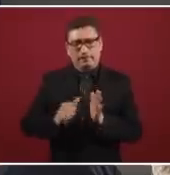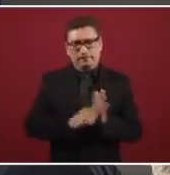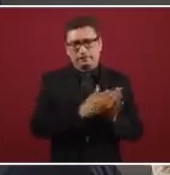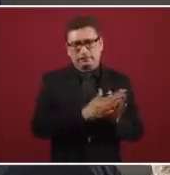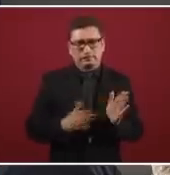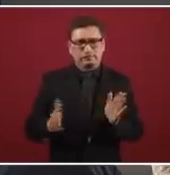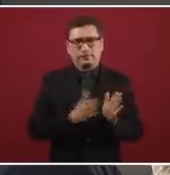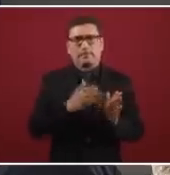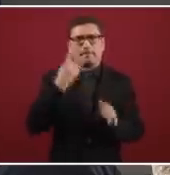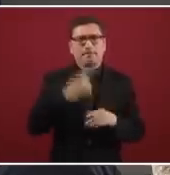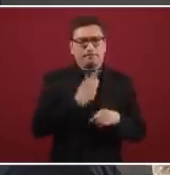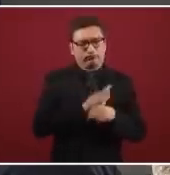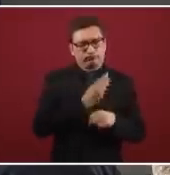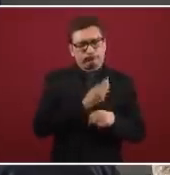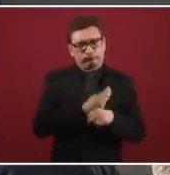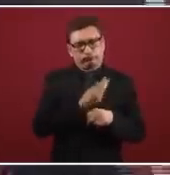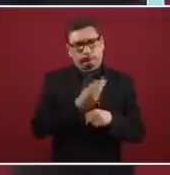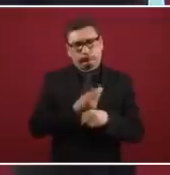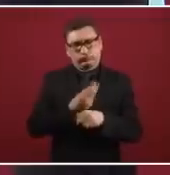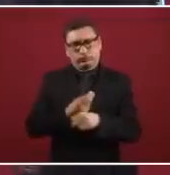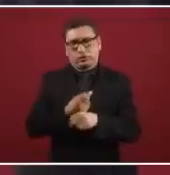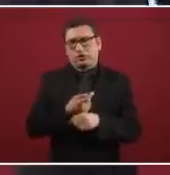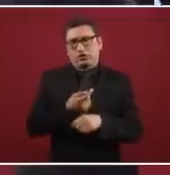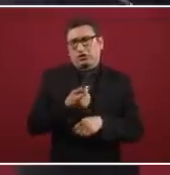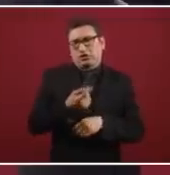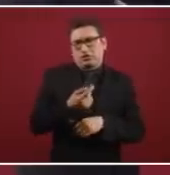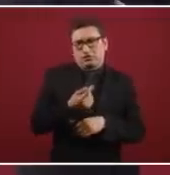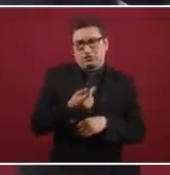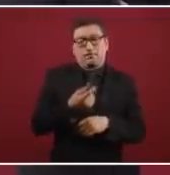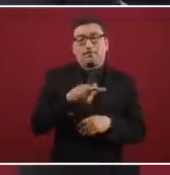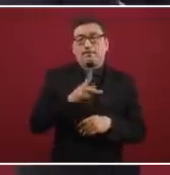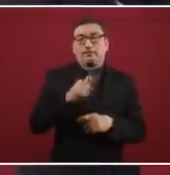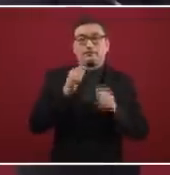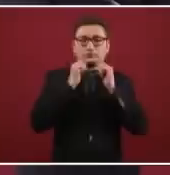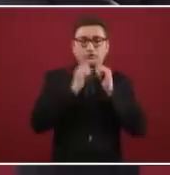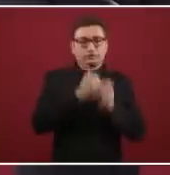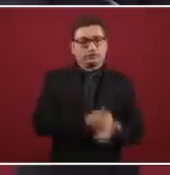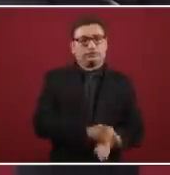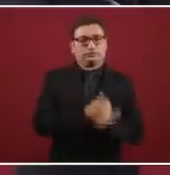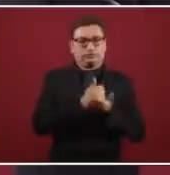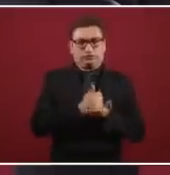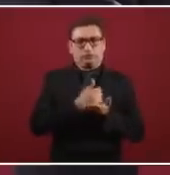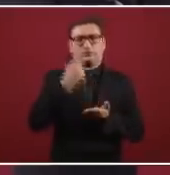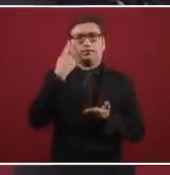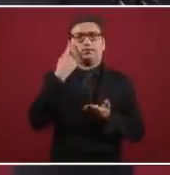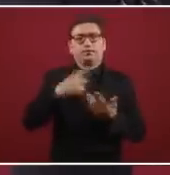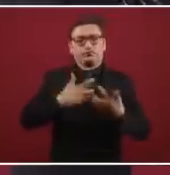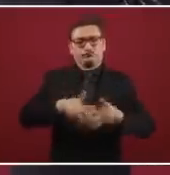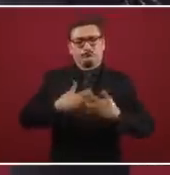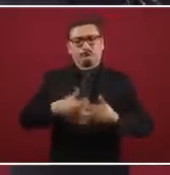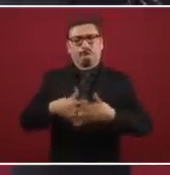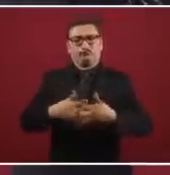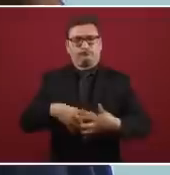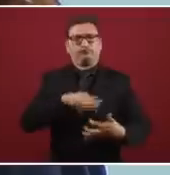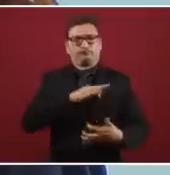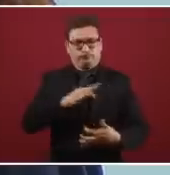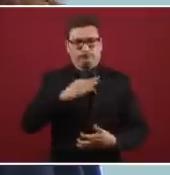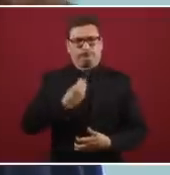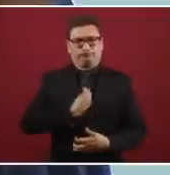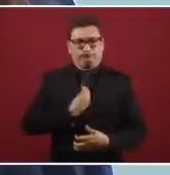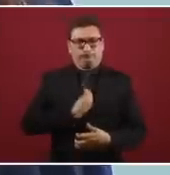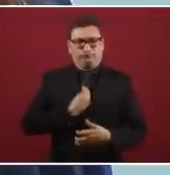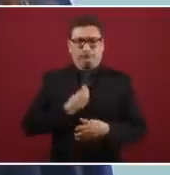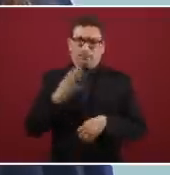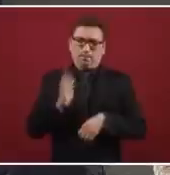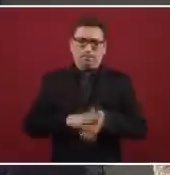de mantenimiento menor, nos sirvió para que las plantas pudieran aguantar, meterle